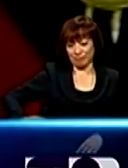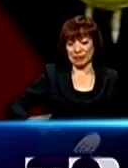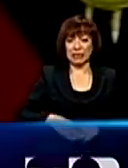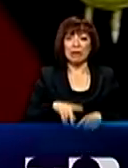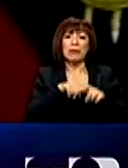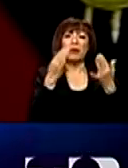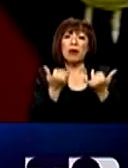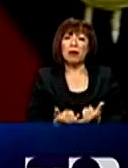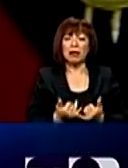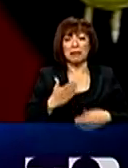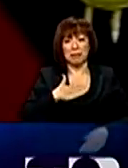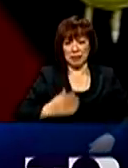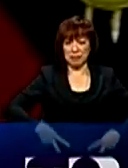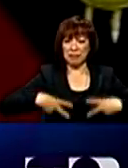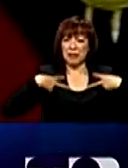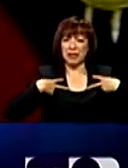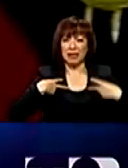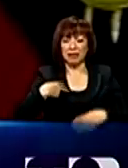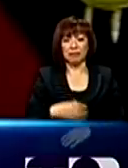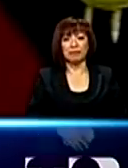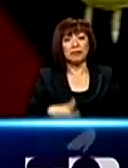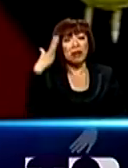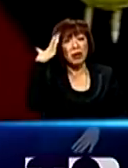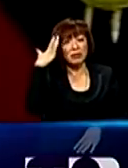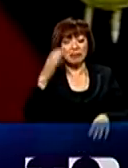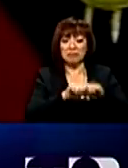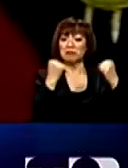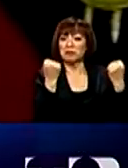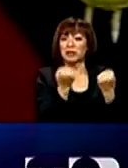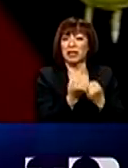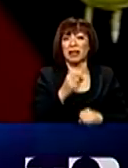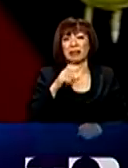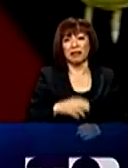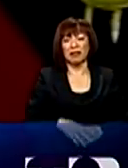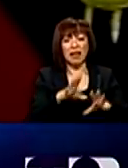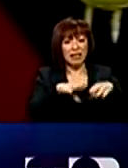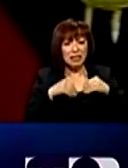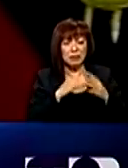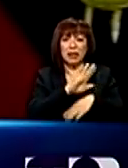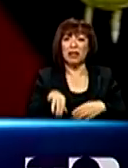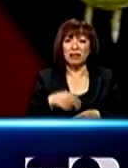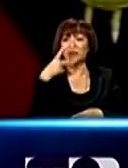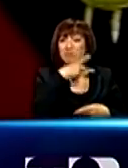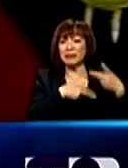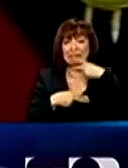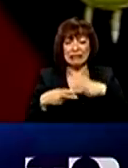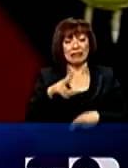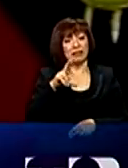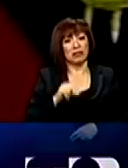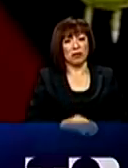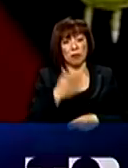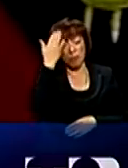como sociedad no podemos y no puedo tolerar tanta mentira usada para afectarme, para